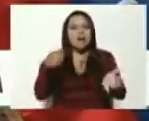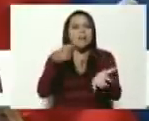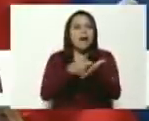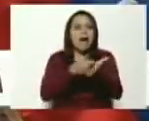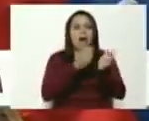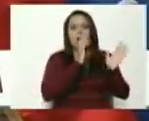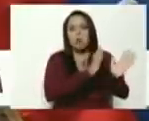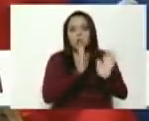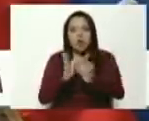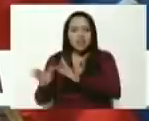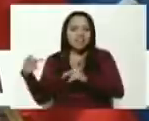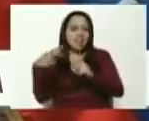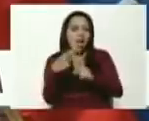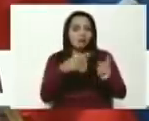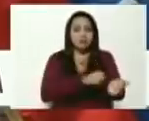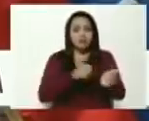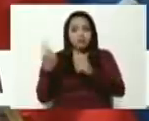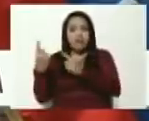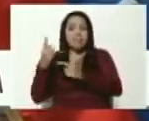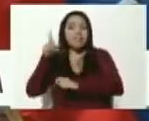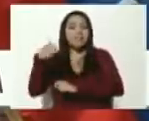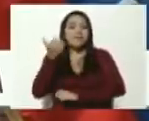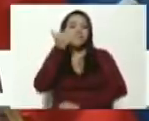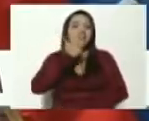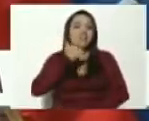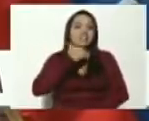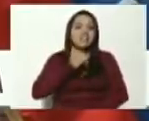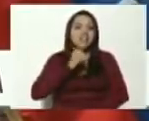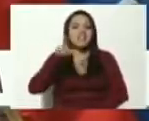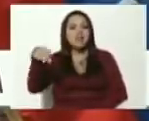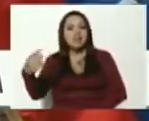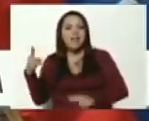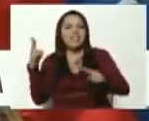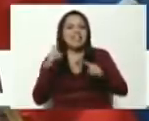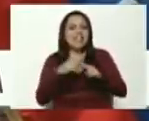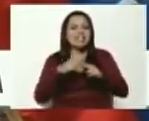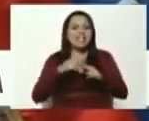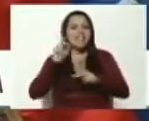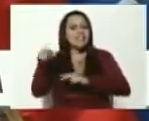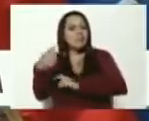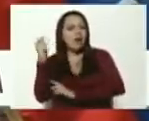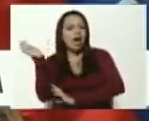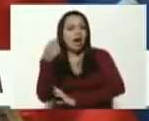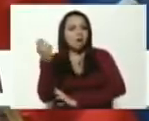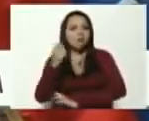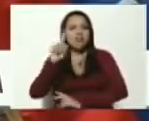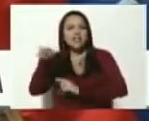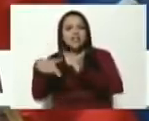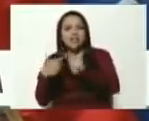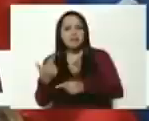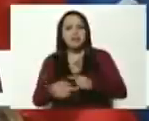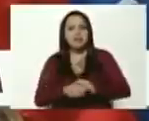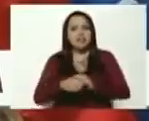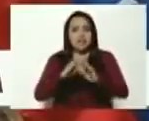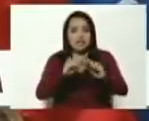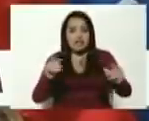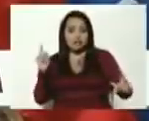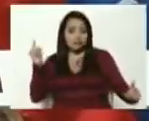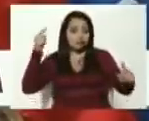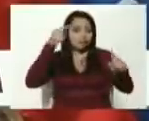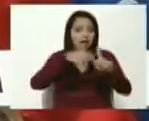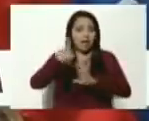logística para el traslado hacia Valencia, luego hasta Táchira o Apure, para posteriormente por vía terrestre llegar a